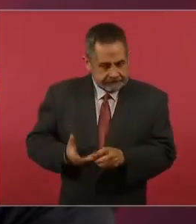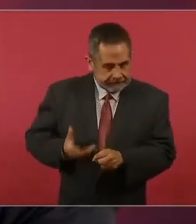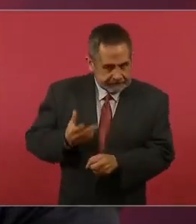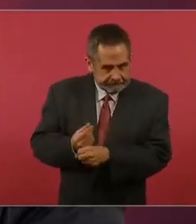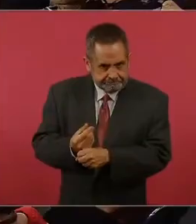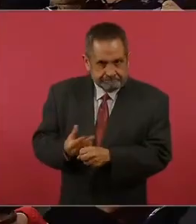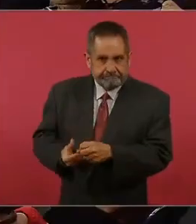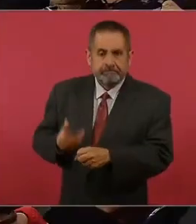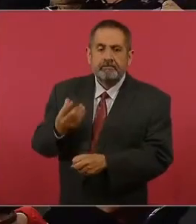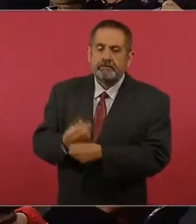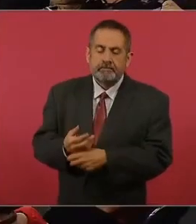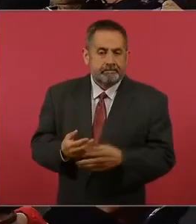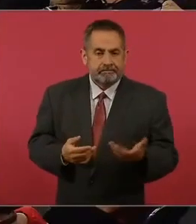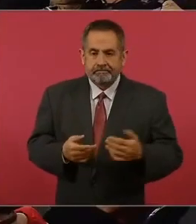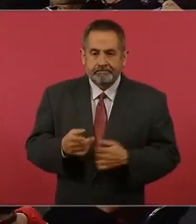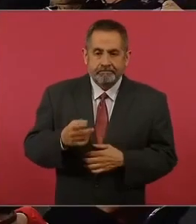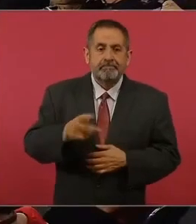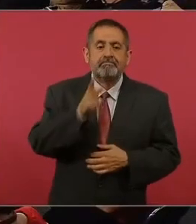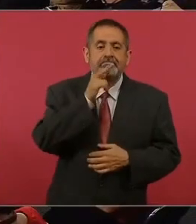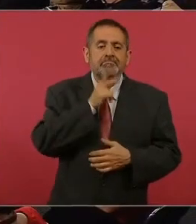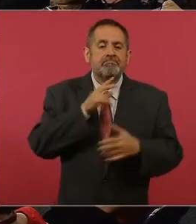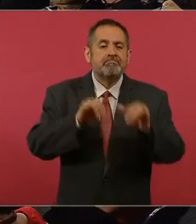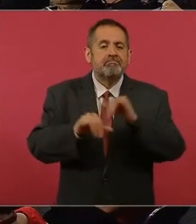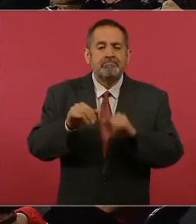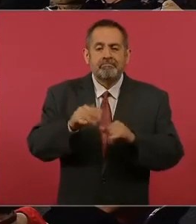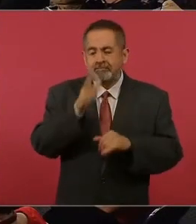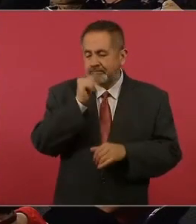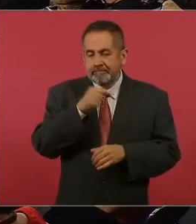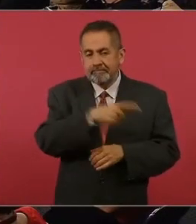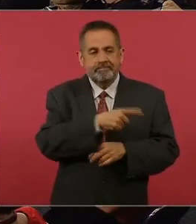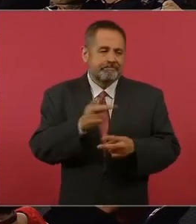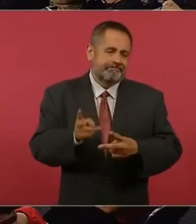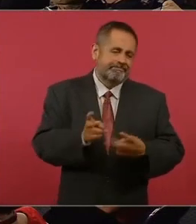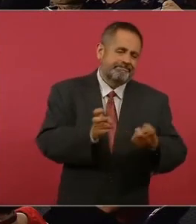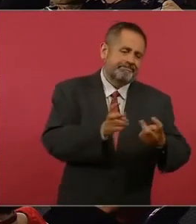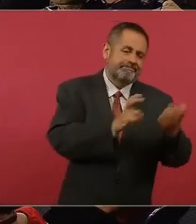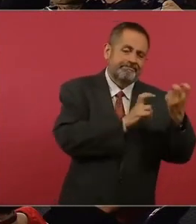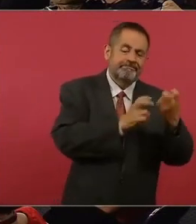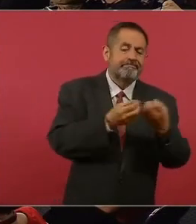sí, no resistió el vendaval neoliberal.